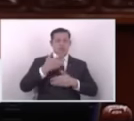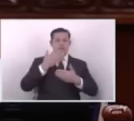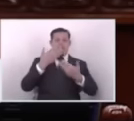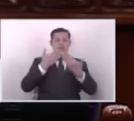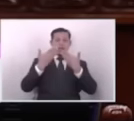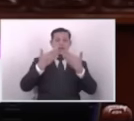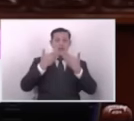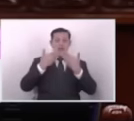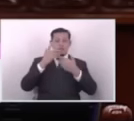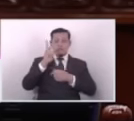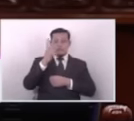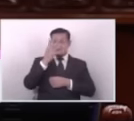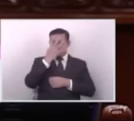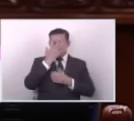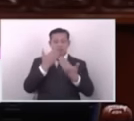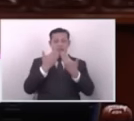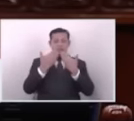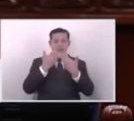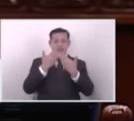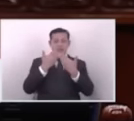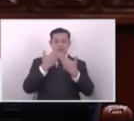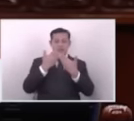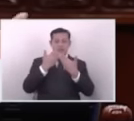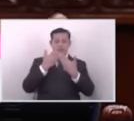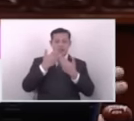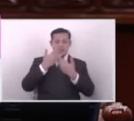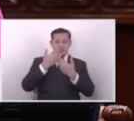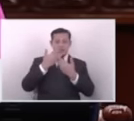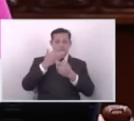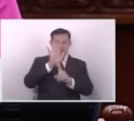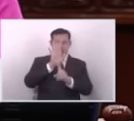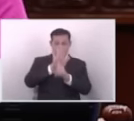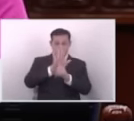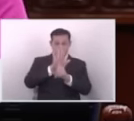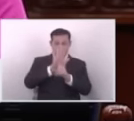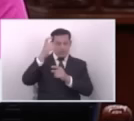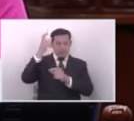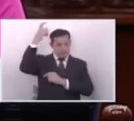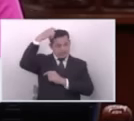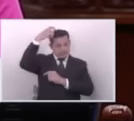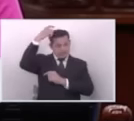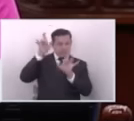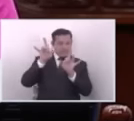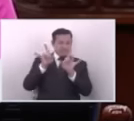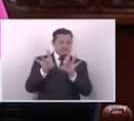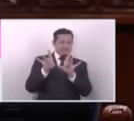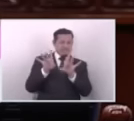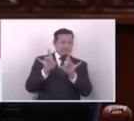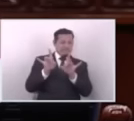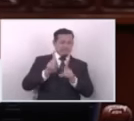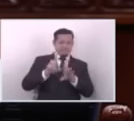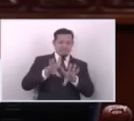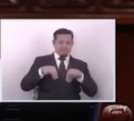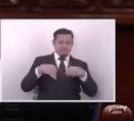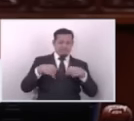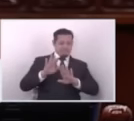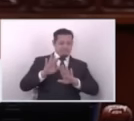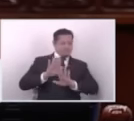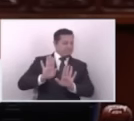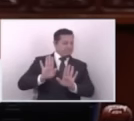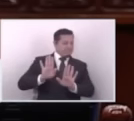de descaro, pero su propio descaro, hipocresía, da asco.